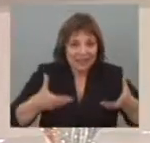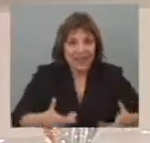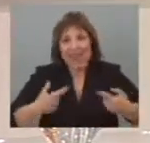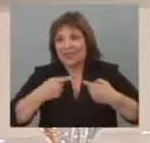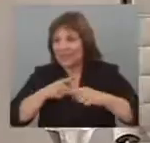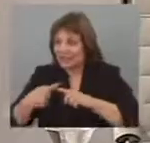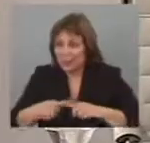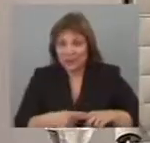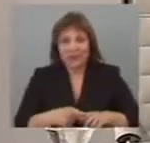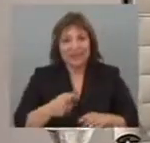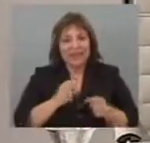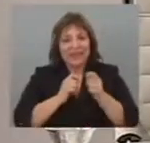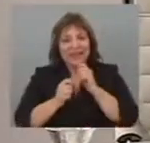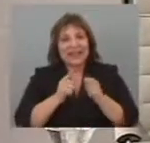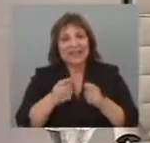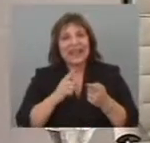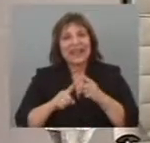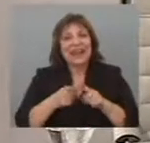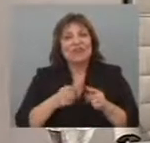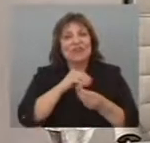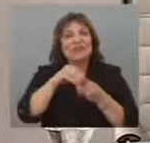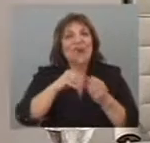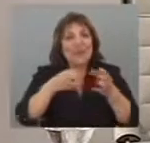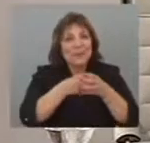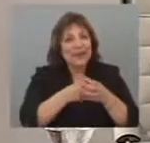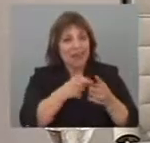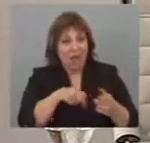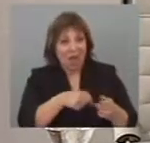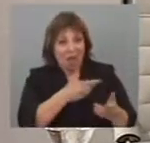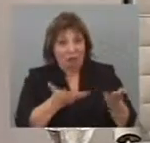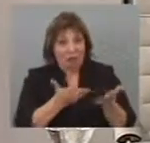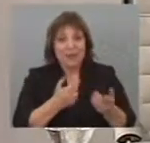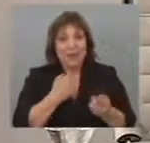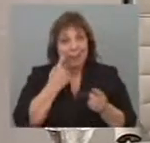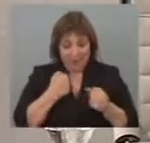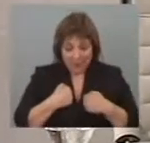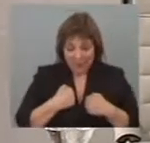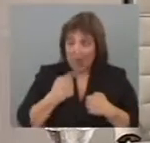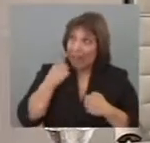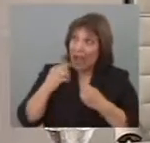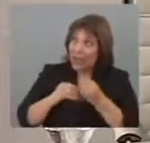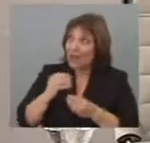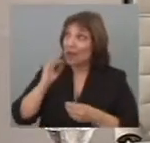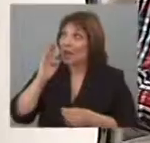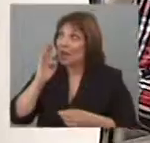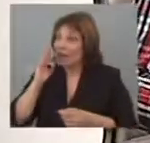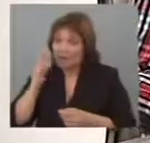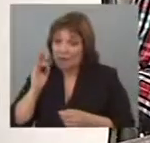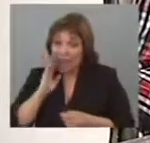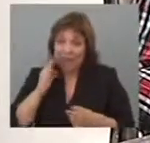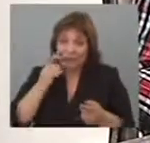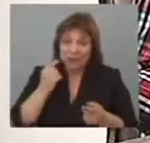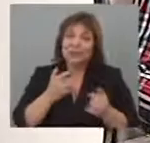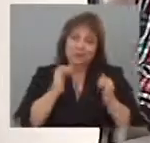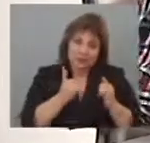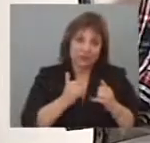las entrevistas hablaron un poco de la relación familiar, de la relación de ellos con sus padres, con su madre, con su padre. Sí, nosotros